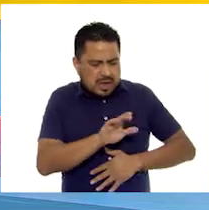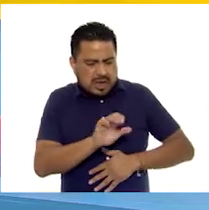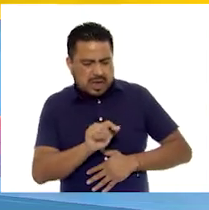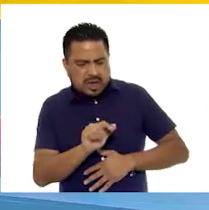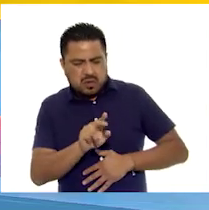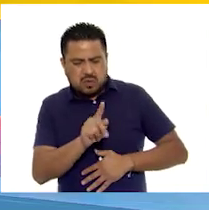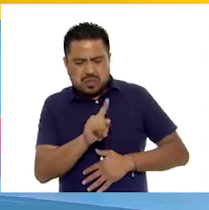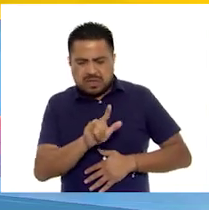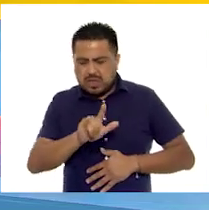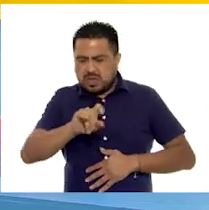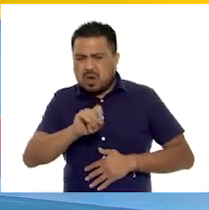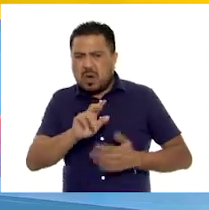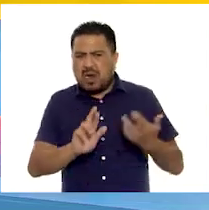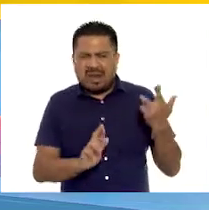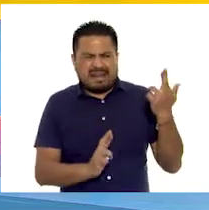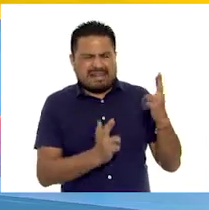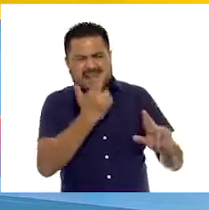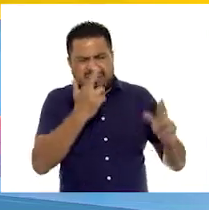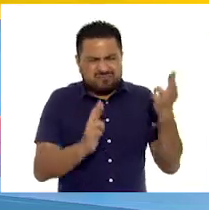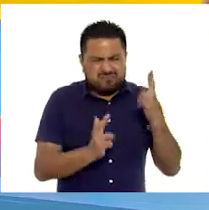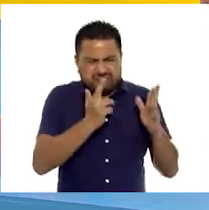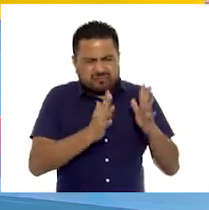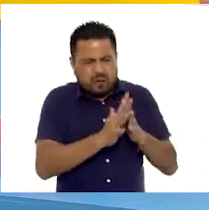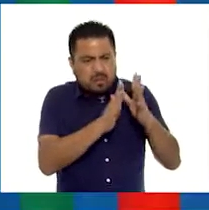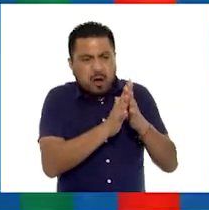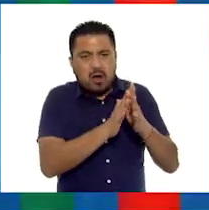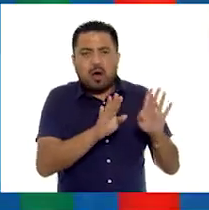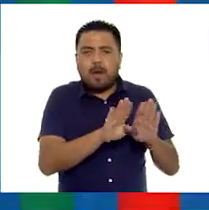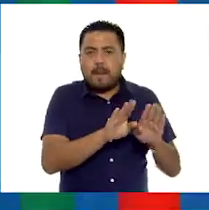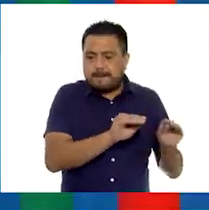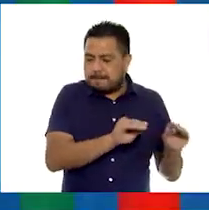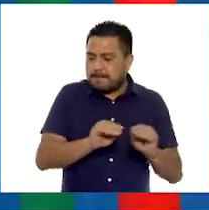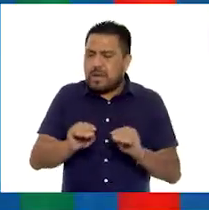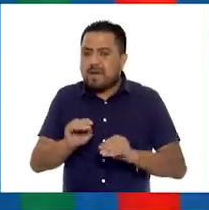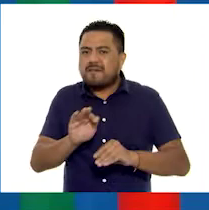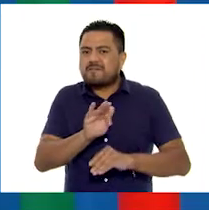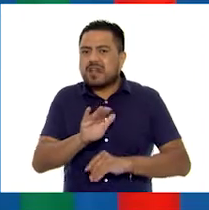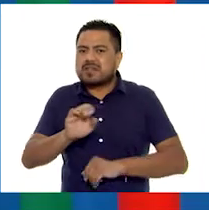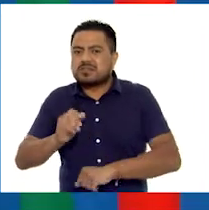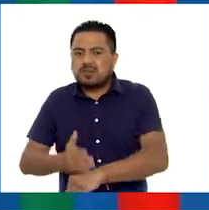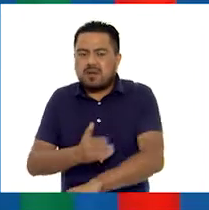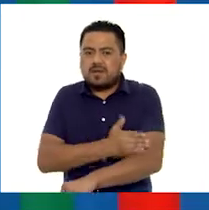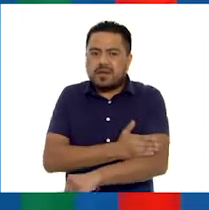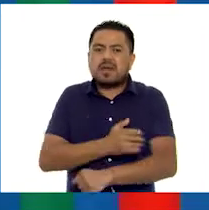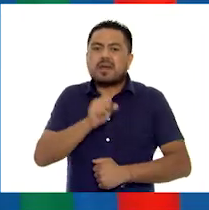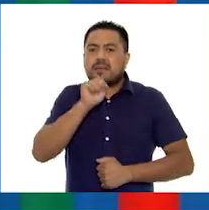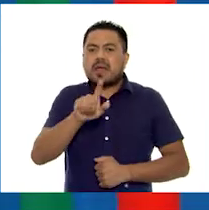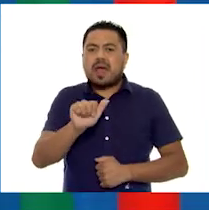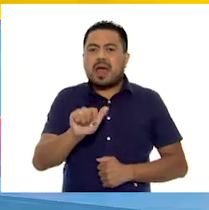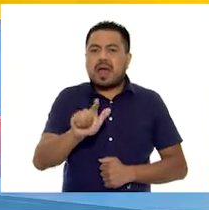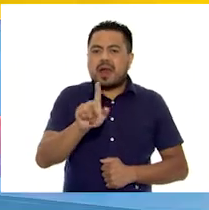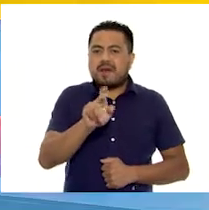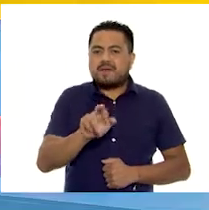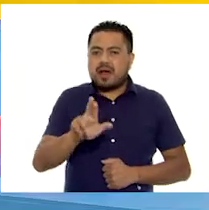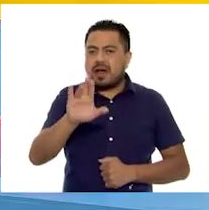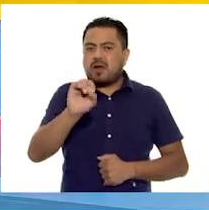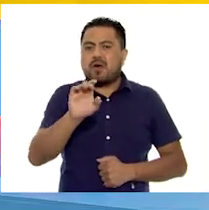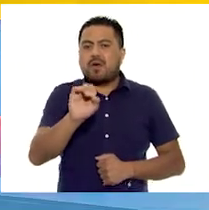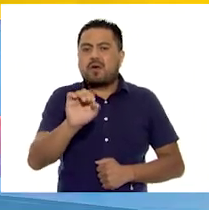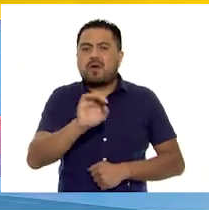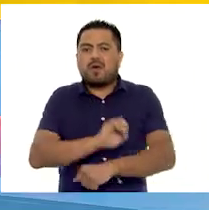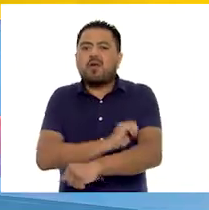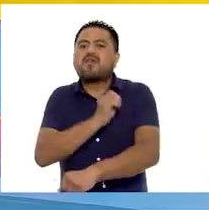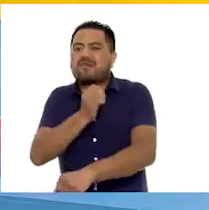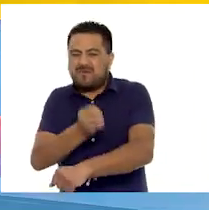grandes personajes de la revolución como francisco villa y álvaro obregón cierto exacto es decir